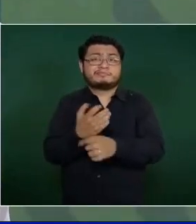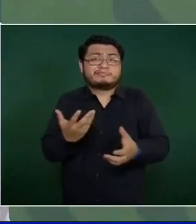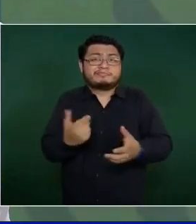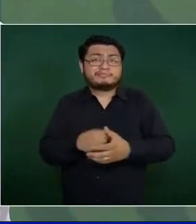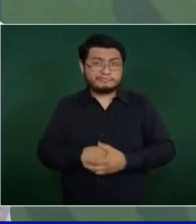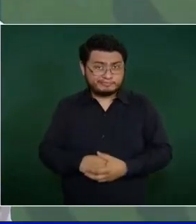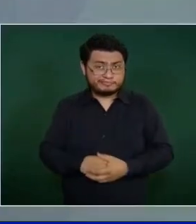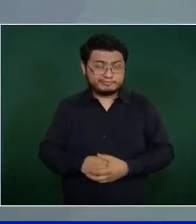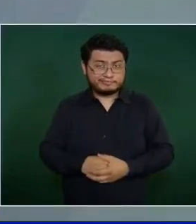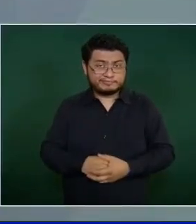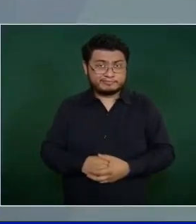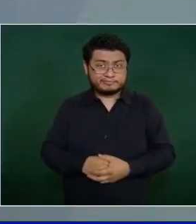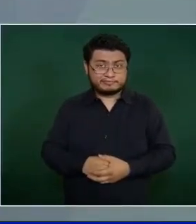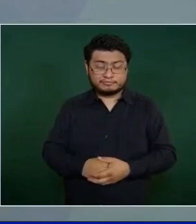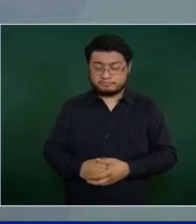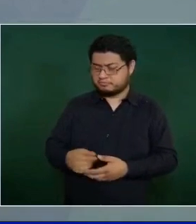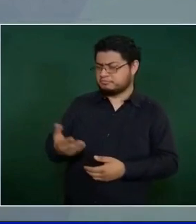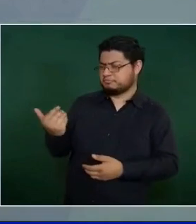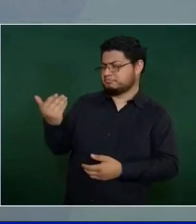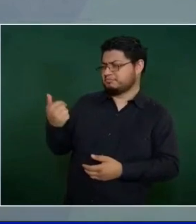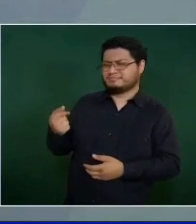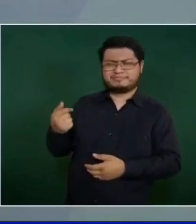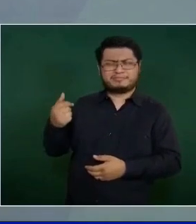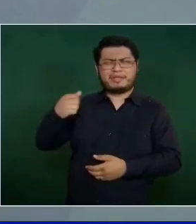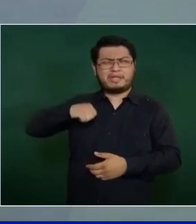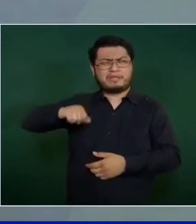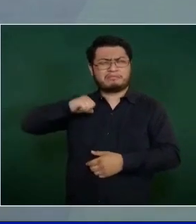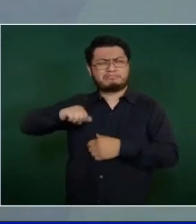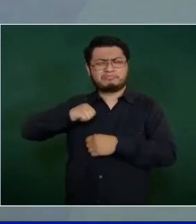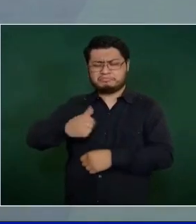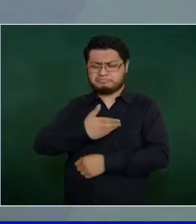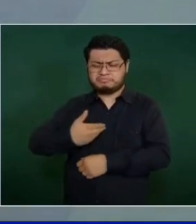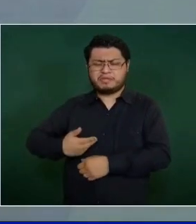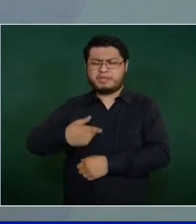en la época de Porfirio Díaz.